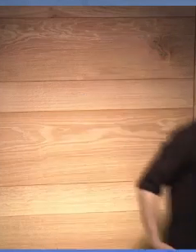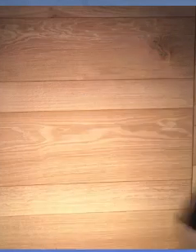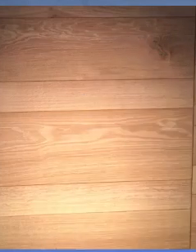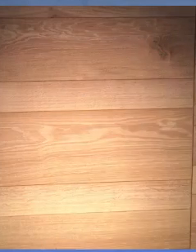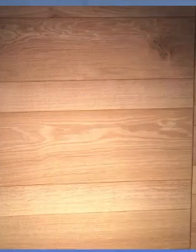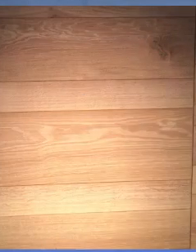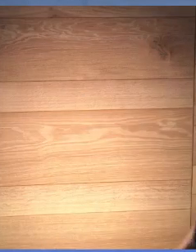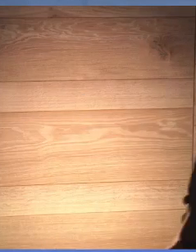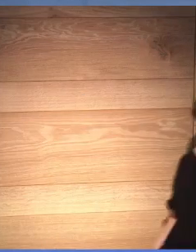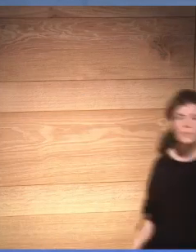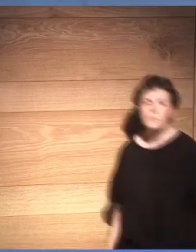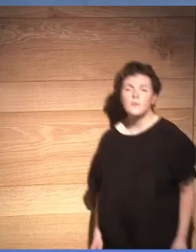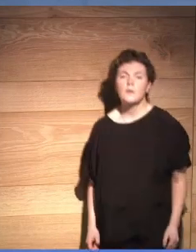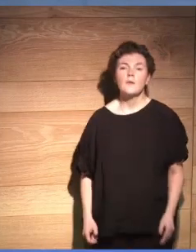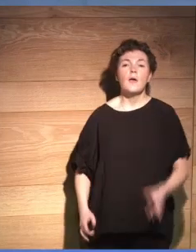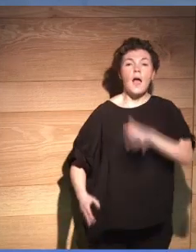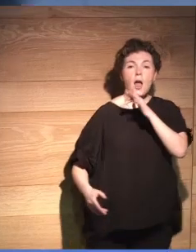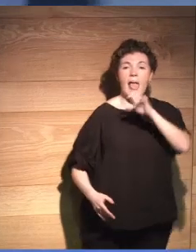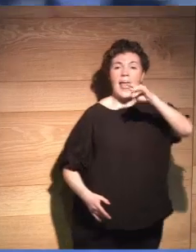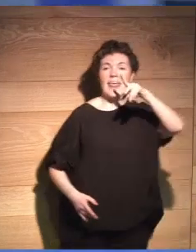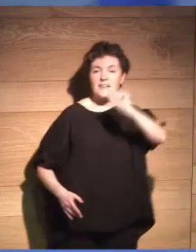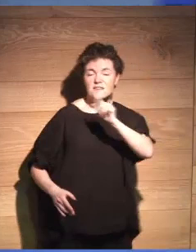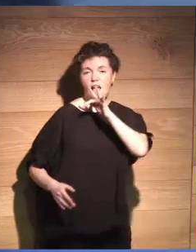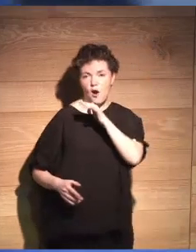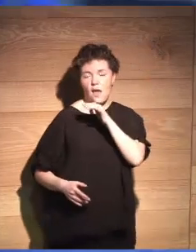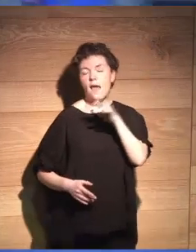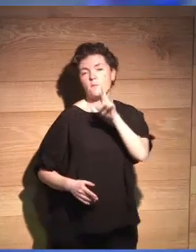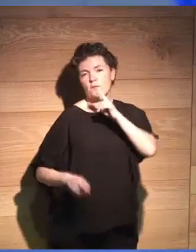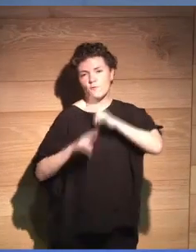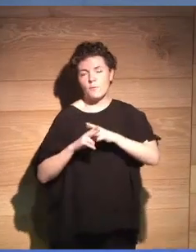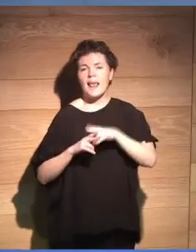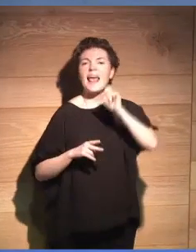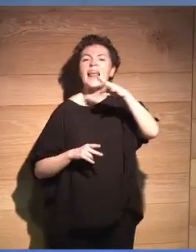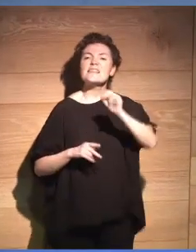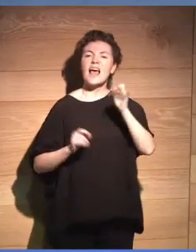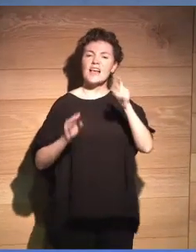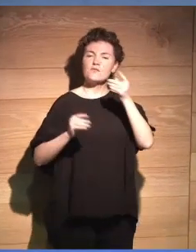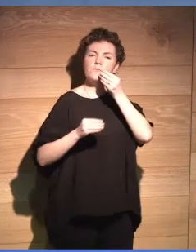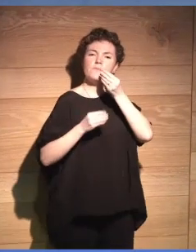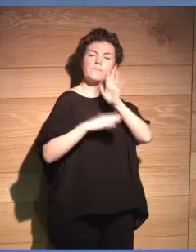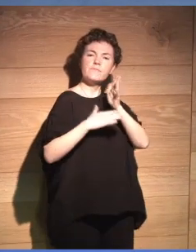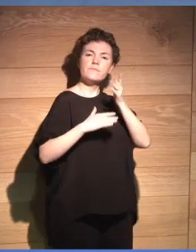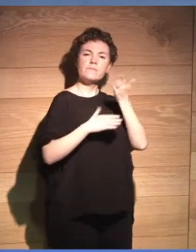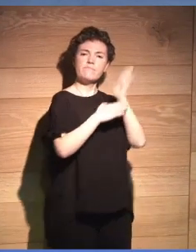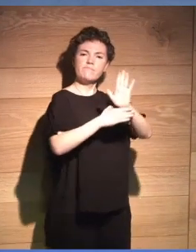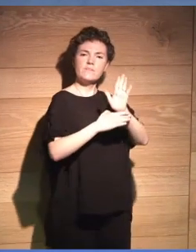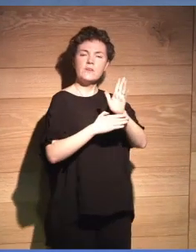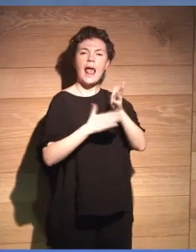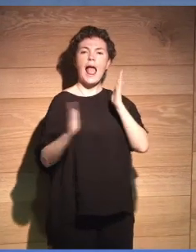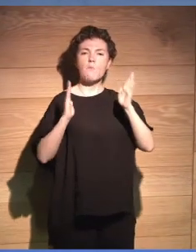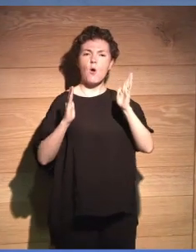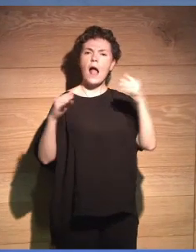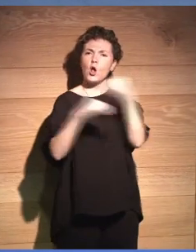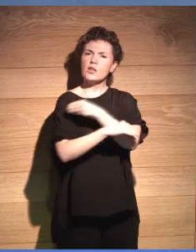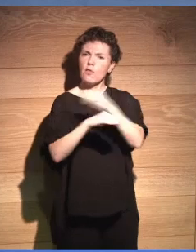cierto punto, la voy a llamar Ilsa ahora, para no complicarme la vida. Ilsa representa esta época con todas sus contradicciones,